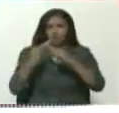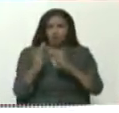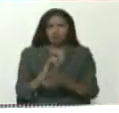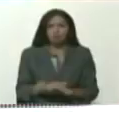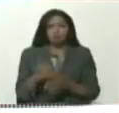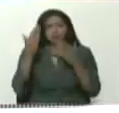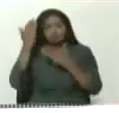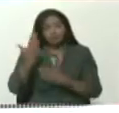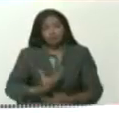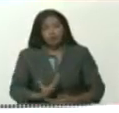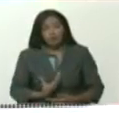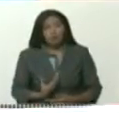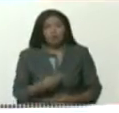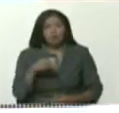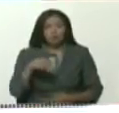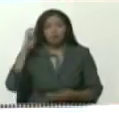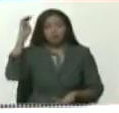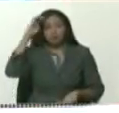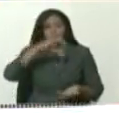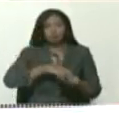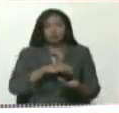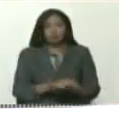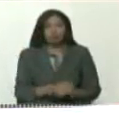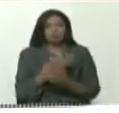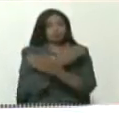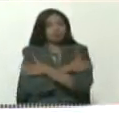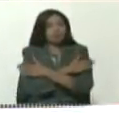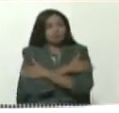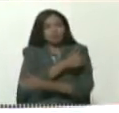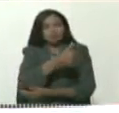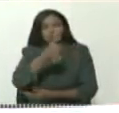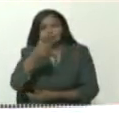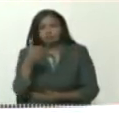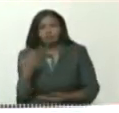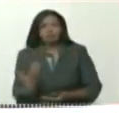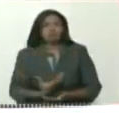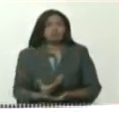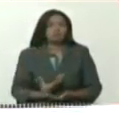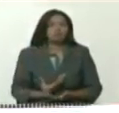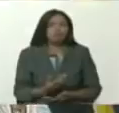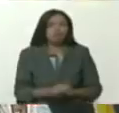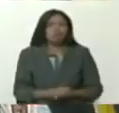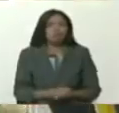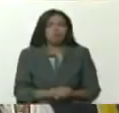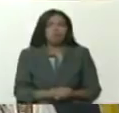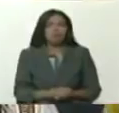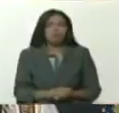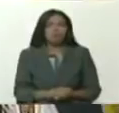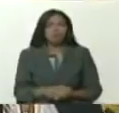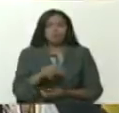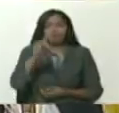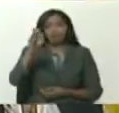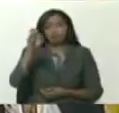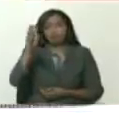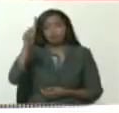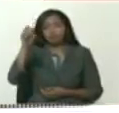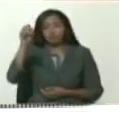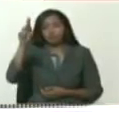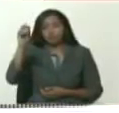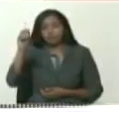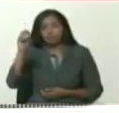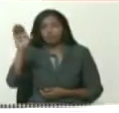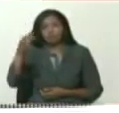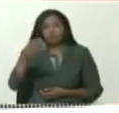los alcaldes del estado de Aragua. Un abrazo a Pedro Bastida, alcalde del municipio capital. A